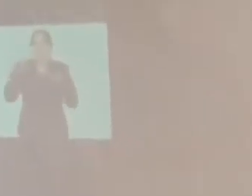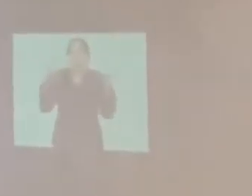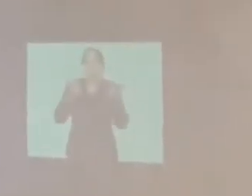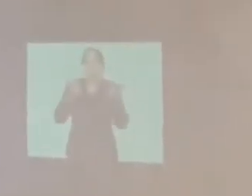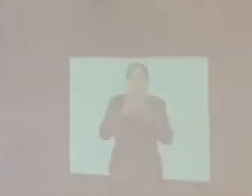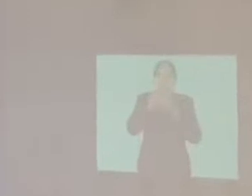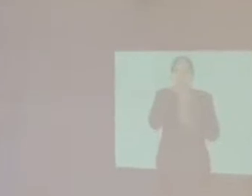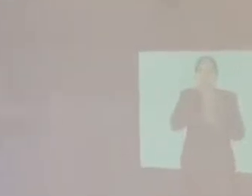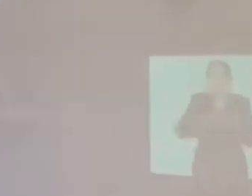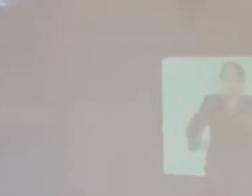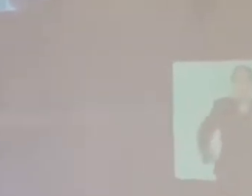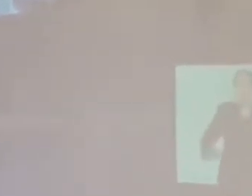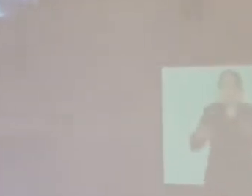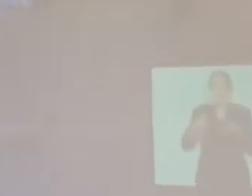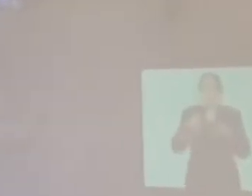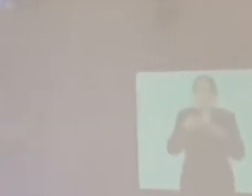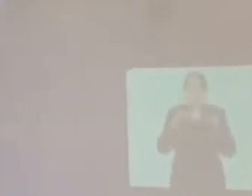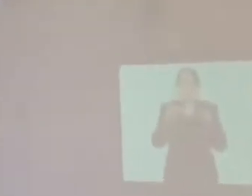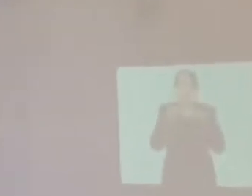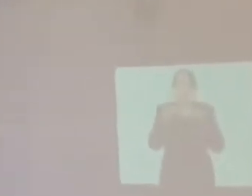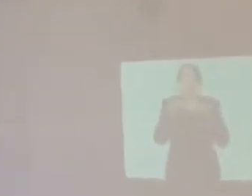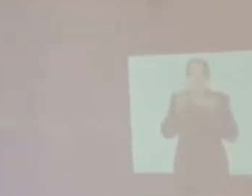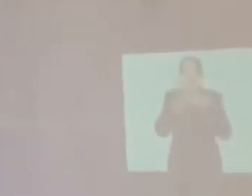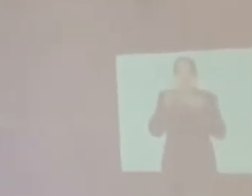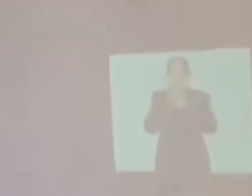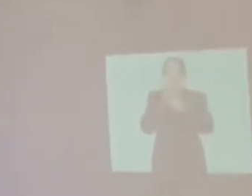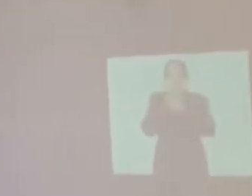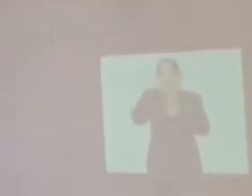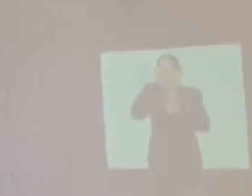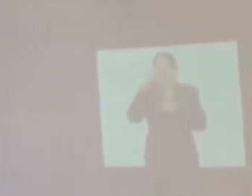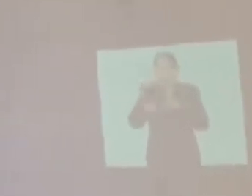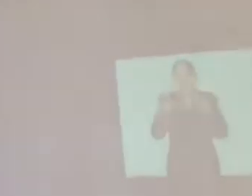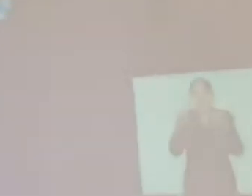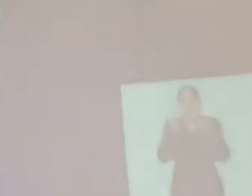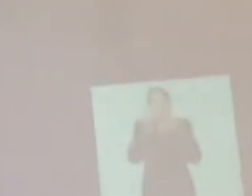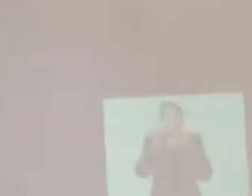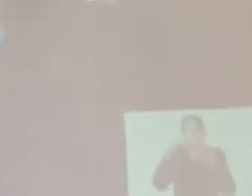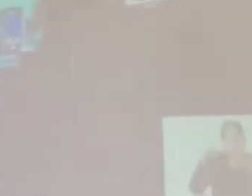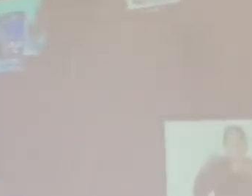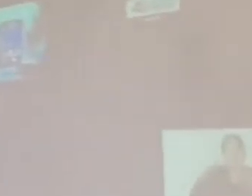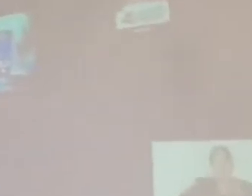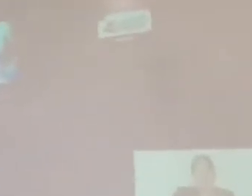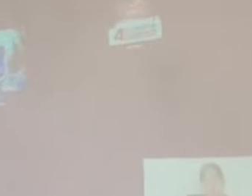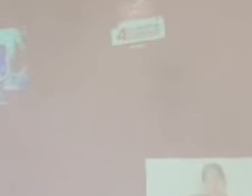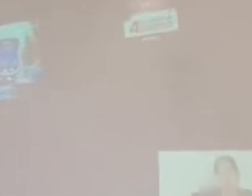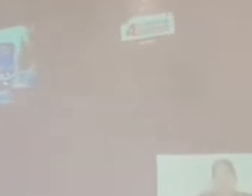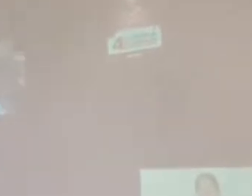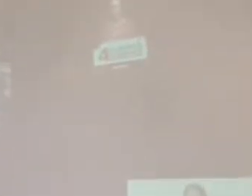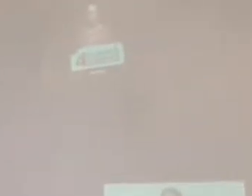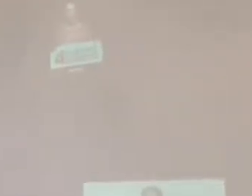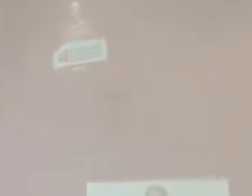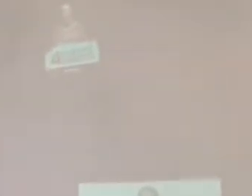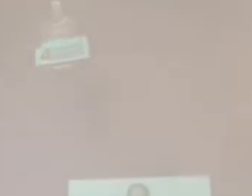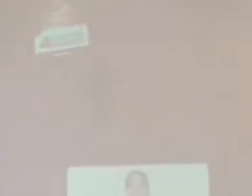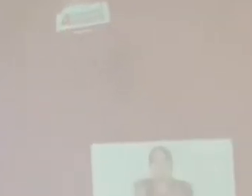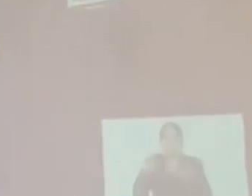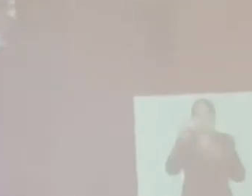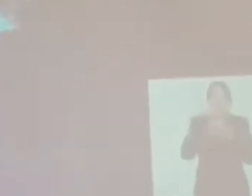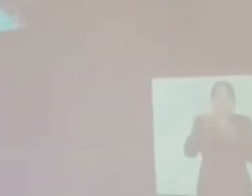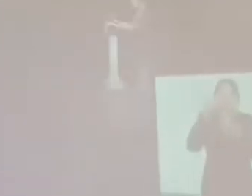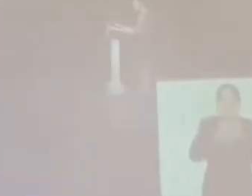de la República, el gobernador del Estado de México y el gobierno de la ciudad. Un proyecto metropolitano. Muchas